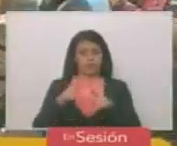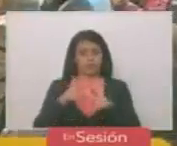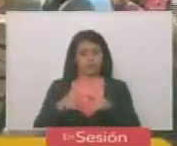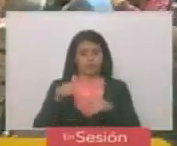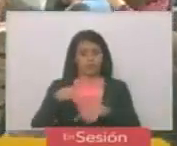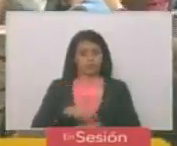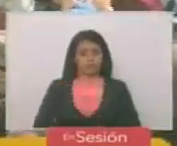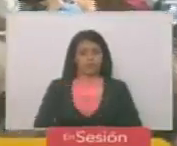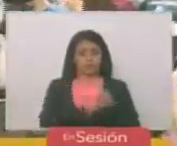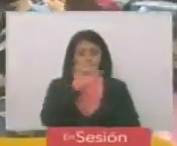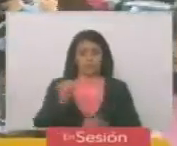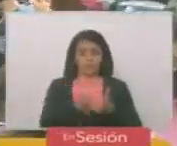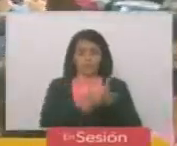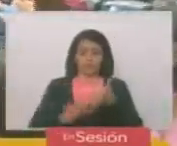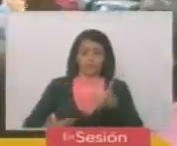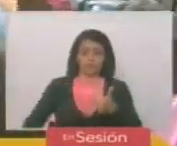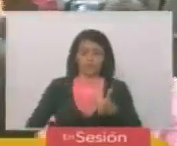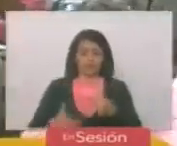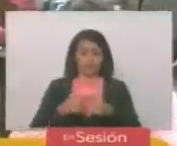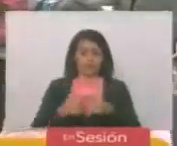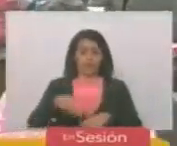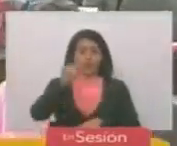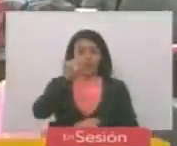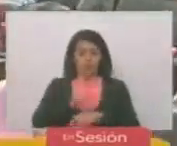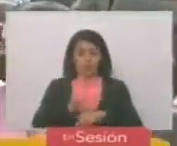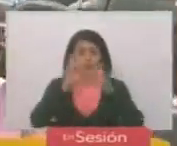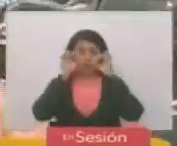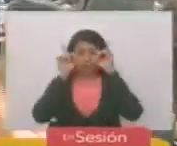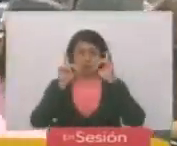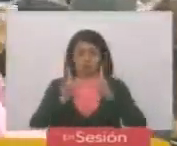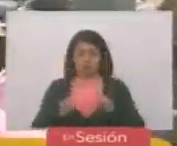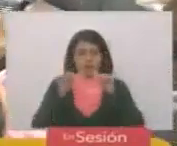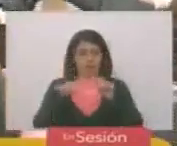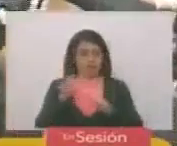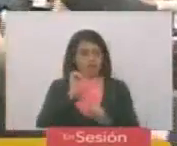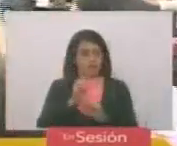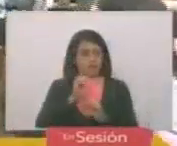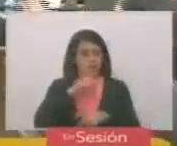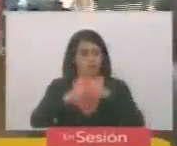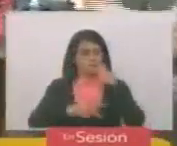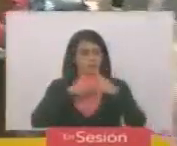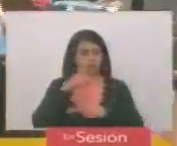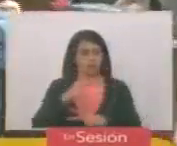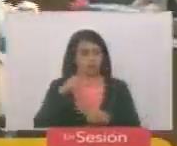esa vicepresidencia fue por unanimidad de ese foro político.